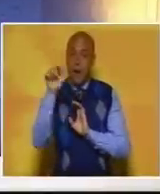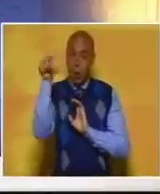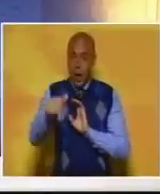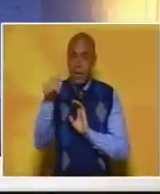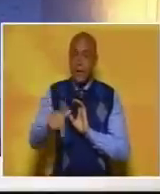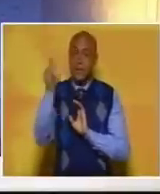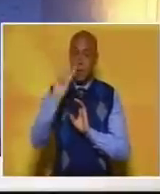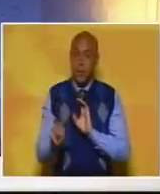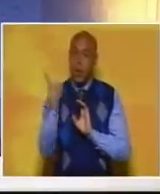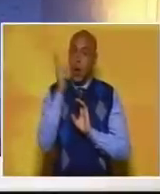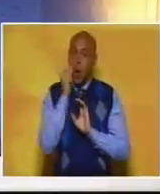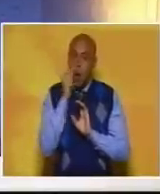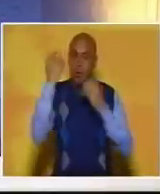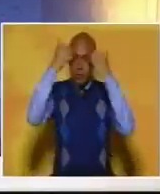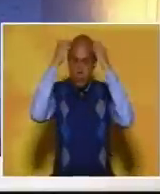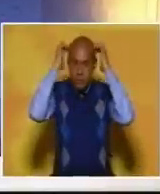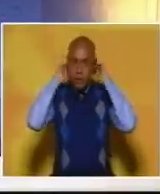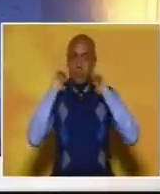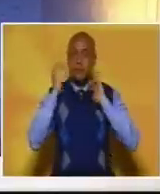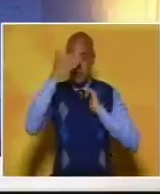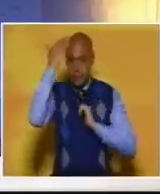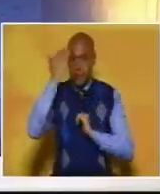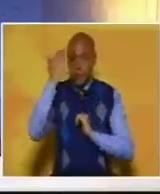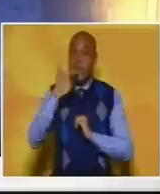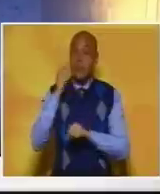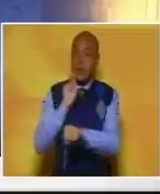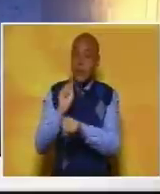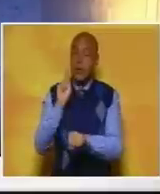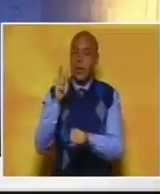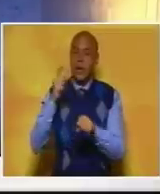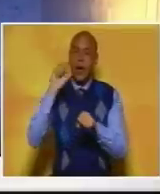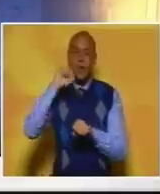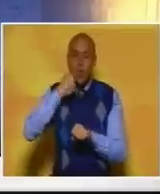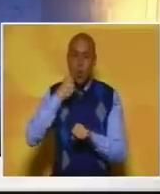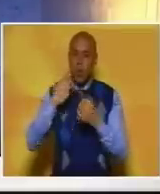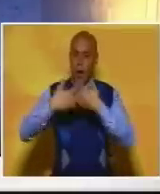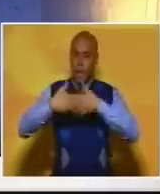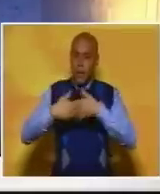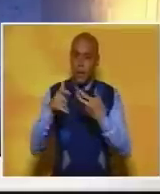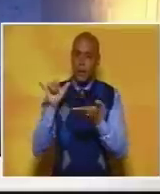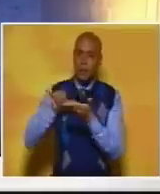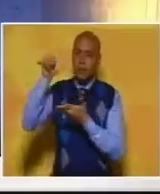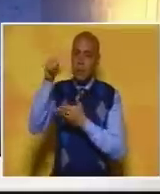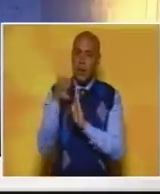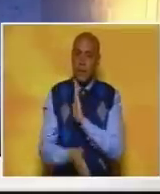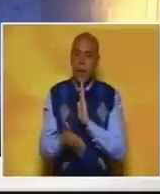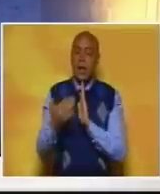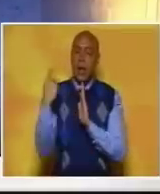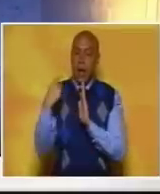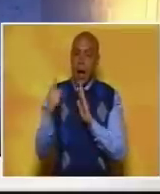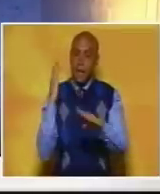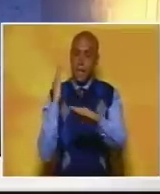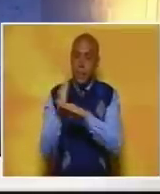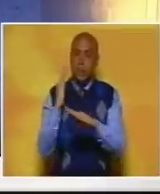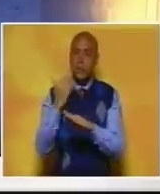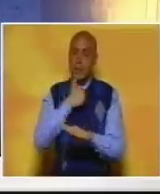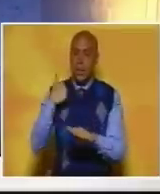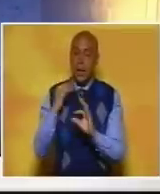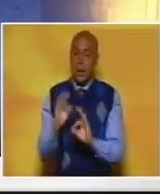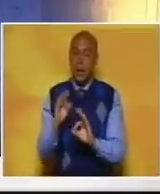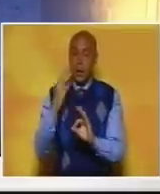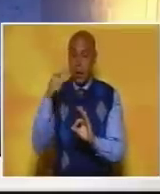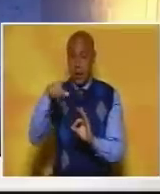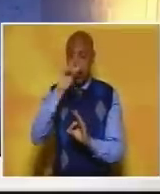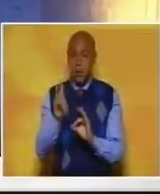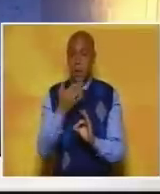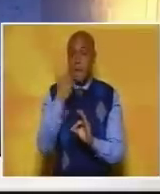Elliot Abrams, aseguró que las recientes sanciones a la empresa rusa Rosneft son parte de las medidas tomadas para lograr que Venezuela pueda superar la